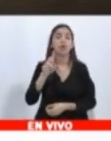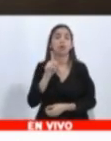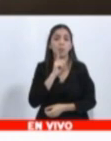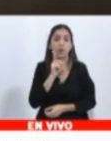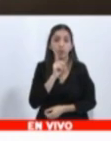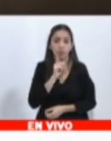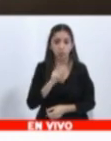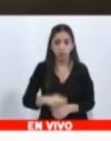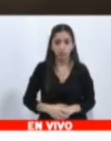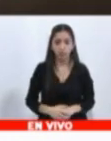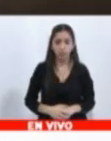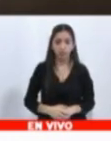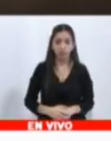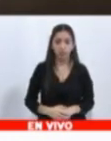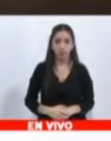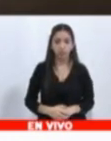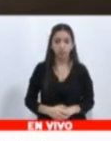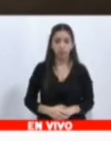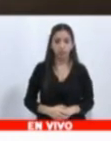el 24 de mayo.